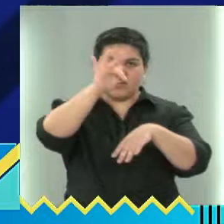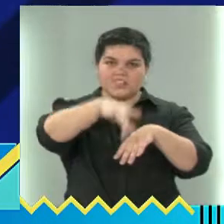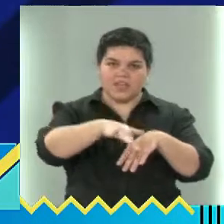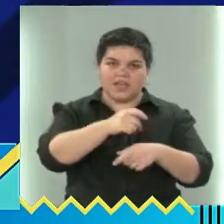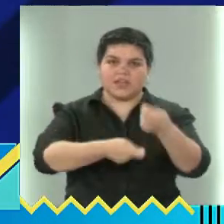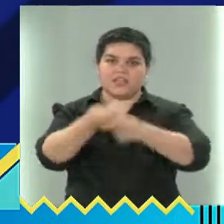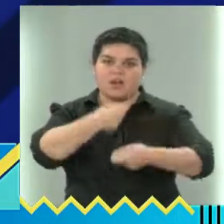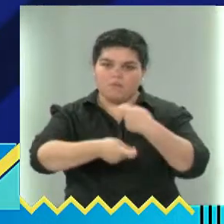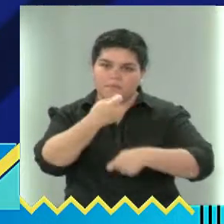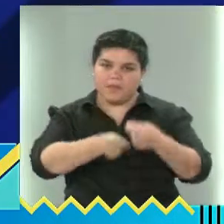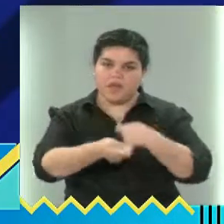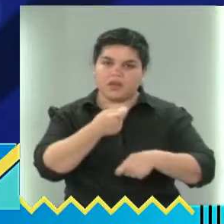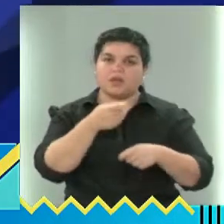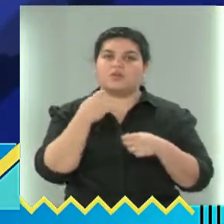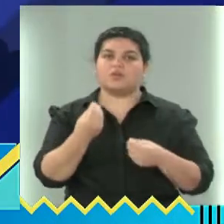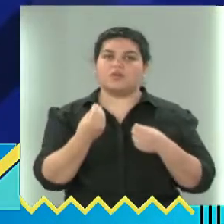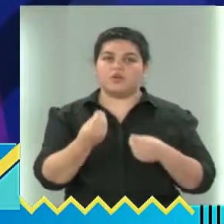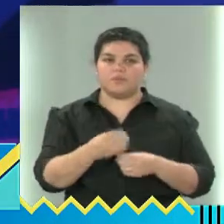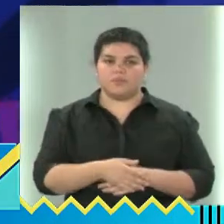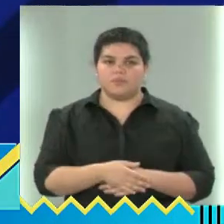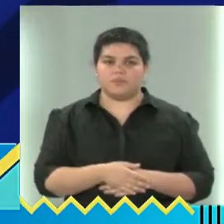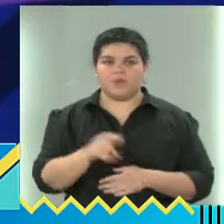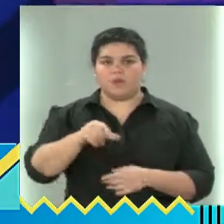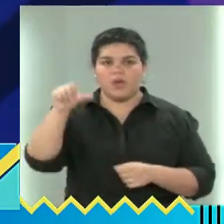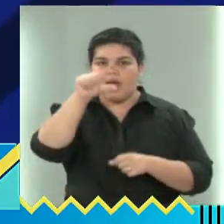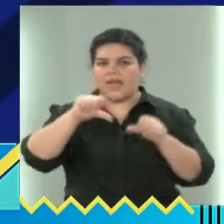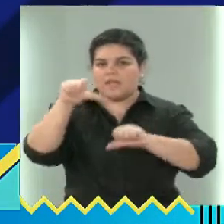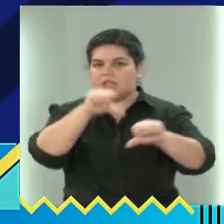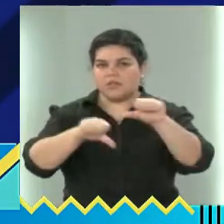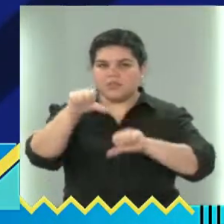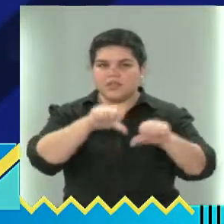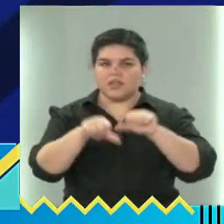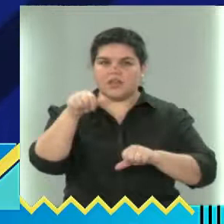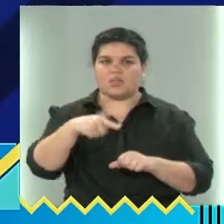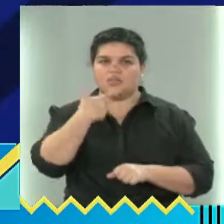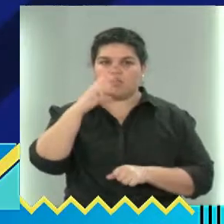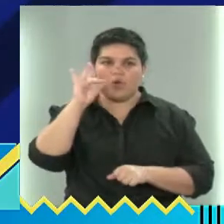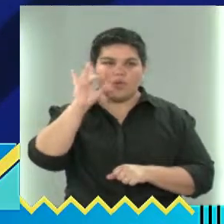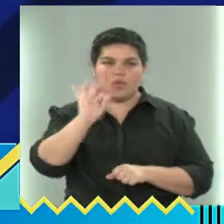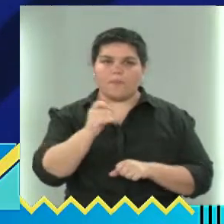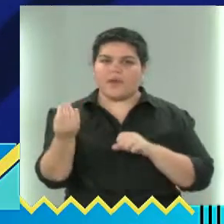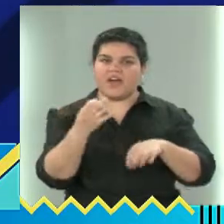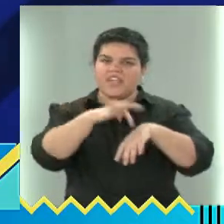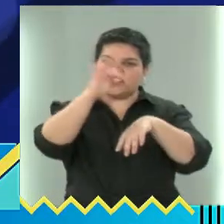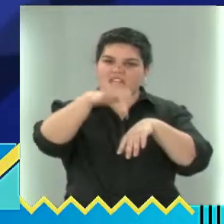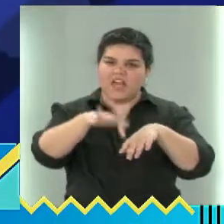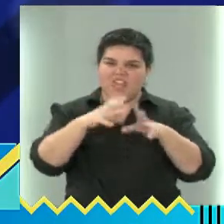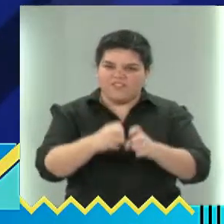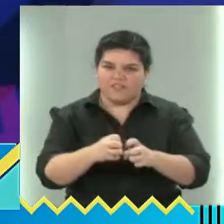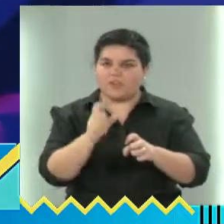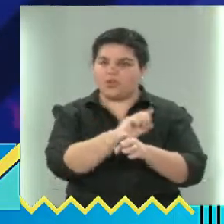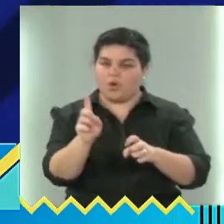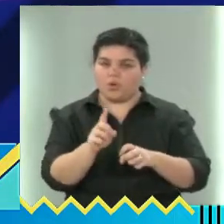de sangre mediante el citrato de sodio, que es un elemento fundamental para que no coagule la sangre y además